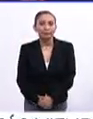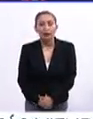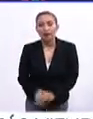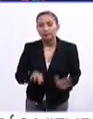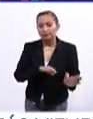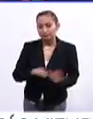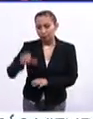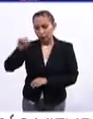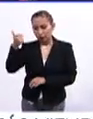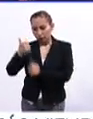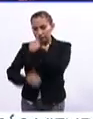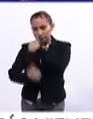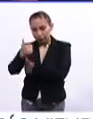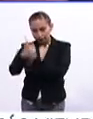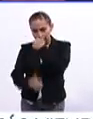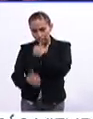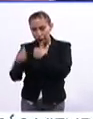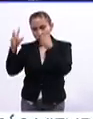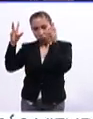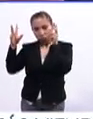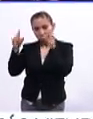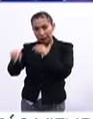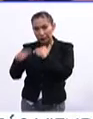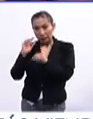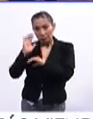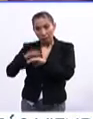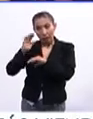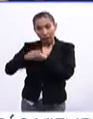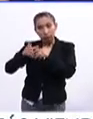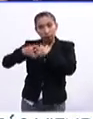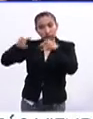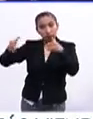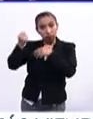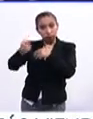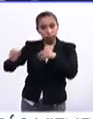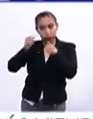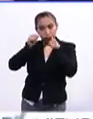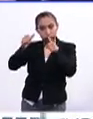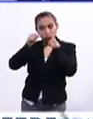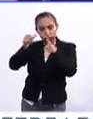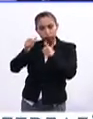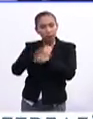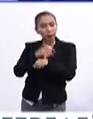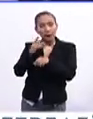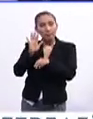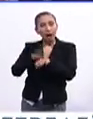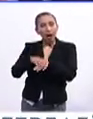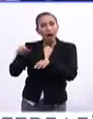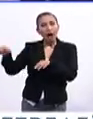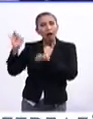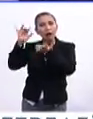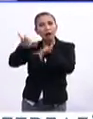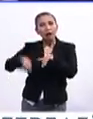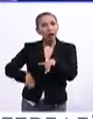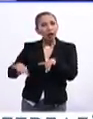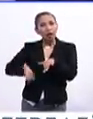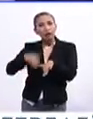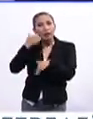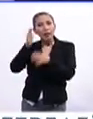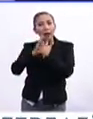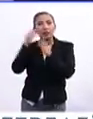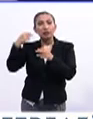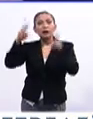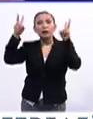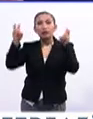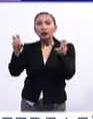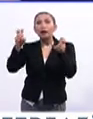hay otro concurso que ha ido adquiriendo mucha relevancia, porque cada vez hay más interés en participar en él, que